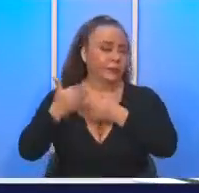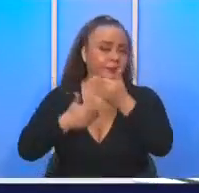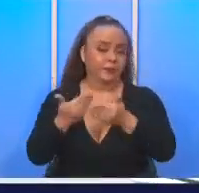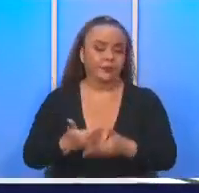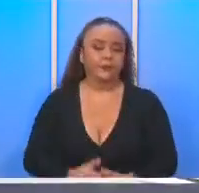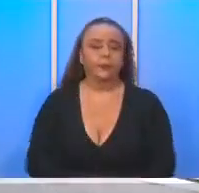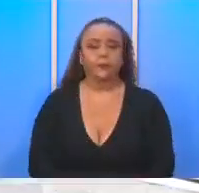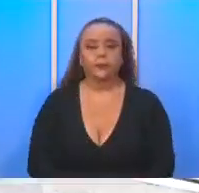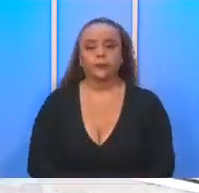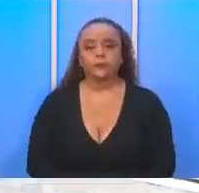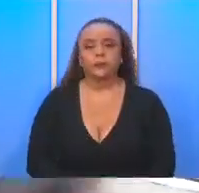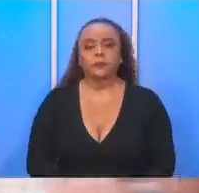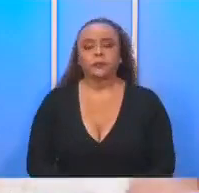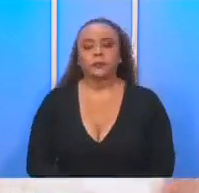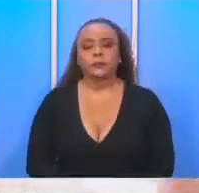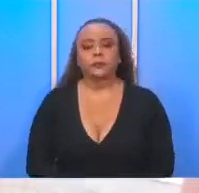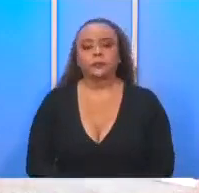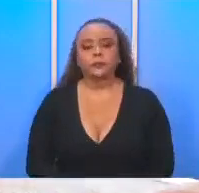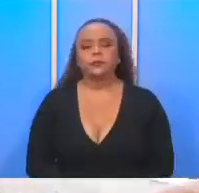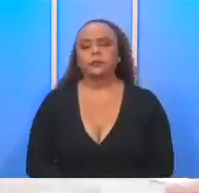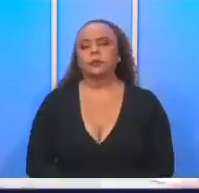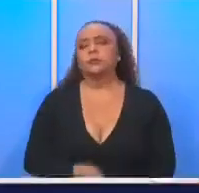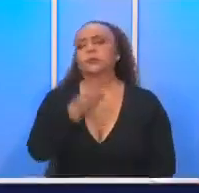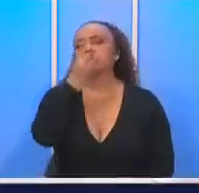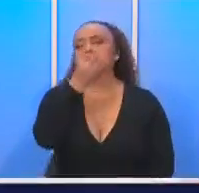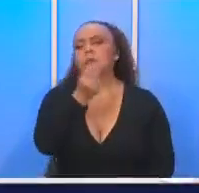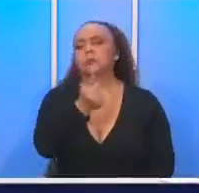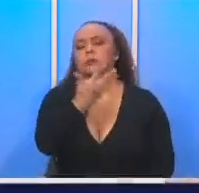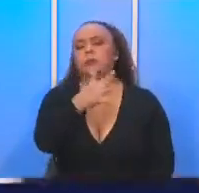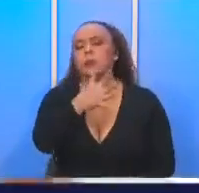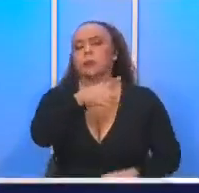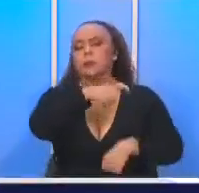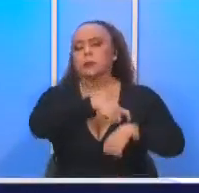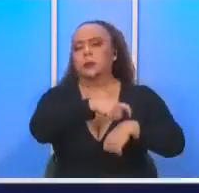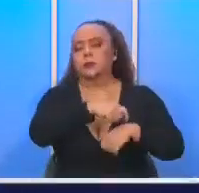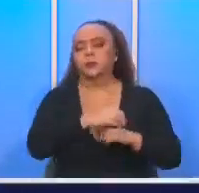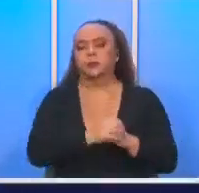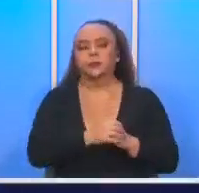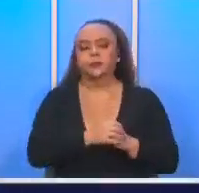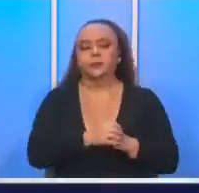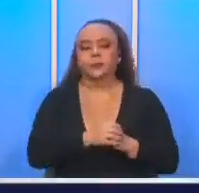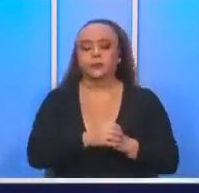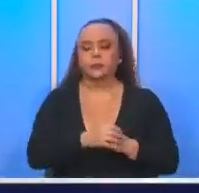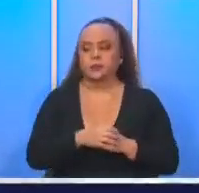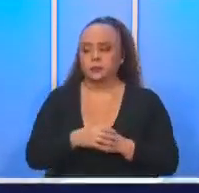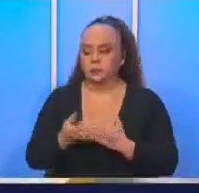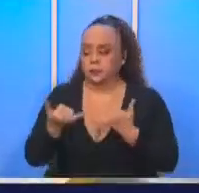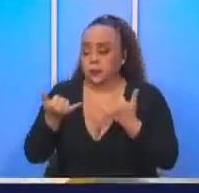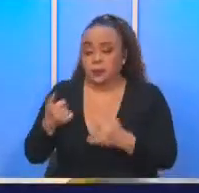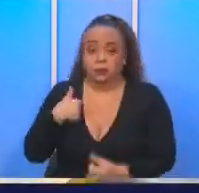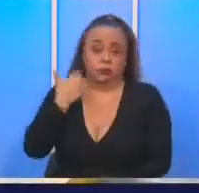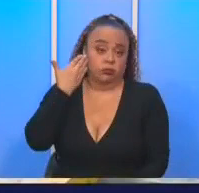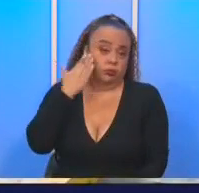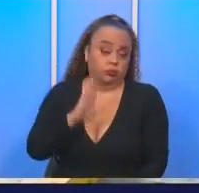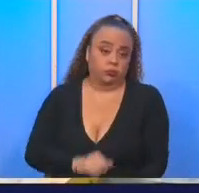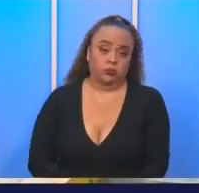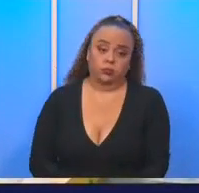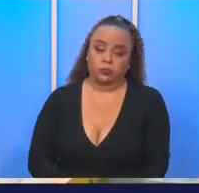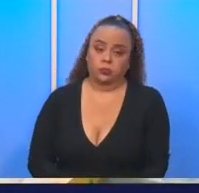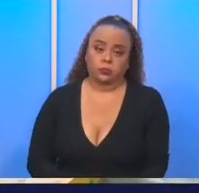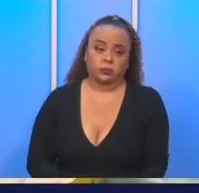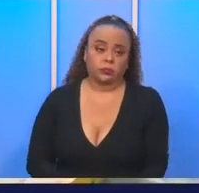lleva. ¿Cuánto más o menos considera usted que se puede estar llevando un proceso de impugnación? Bueno, ahorita no sabría decirle, pero